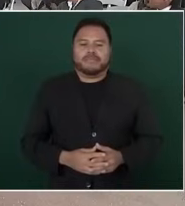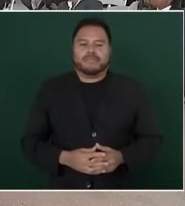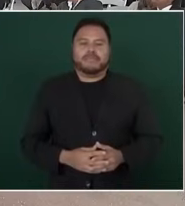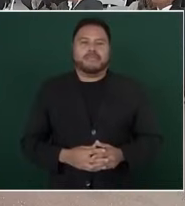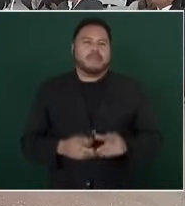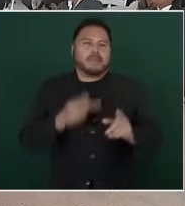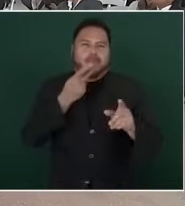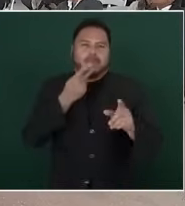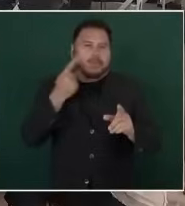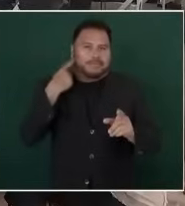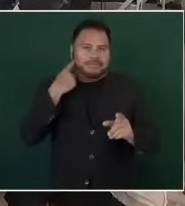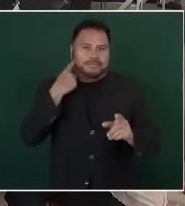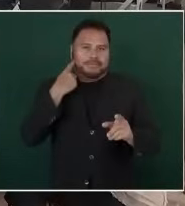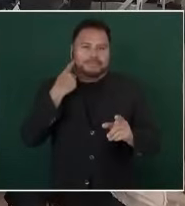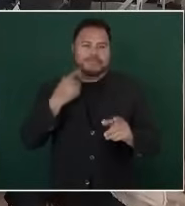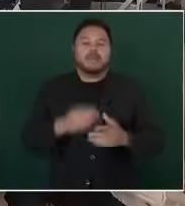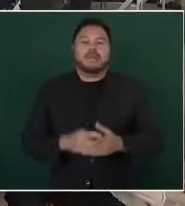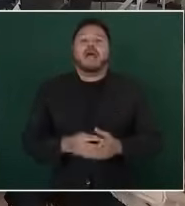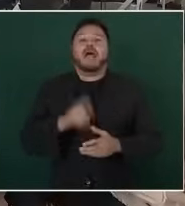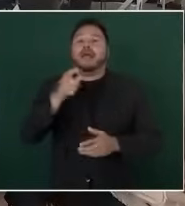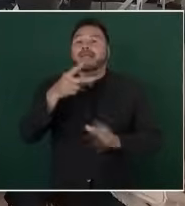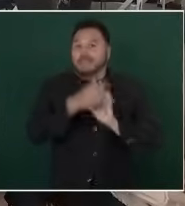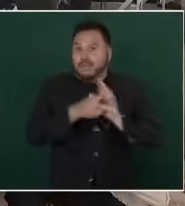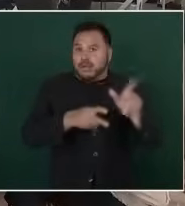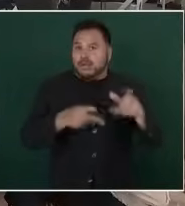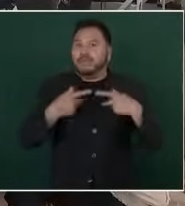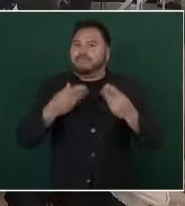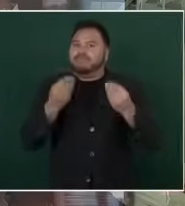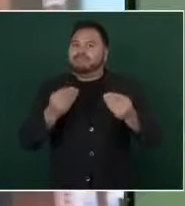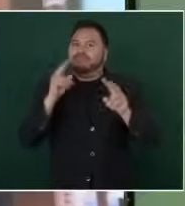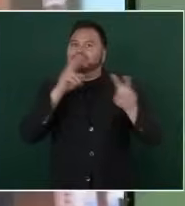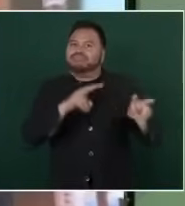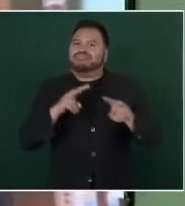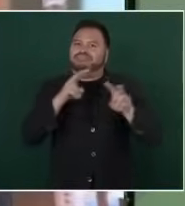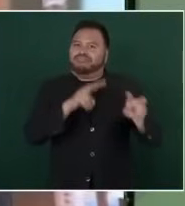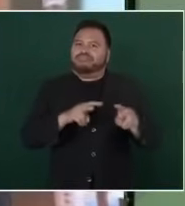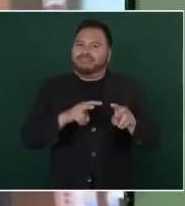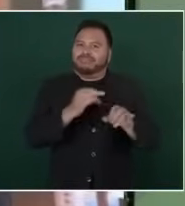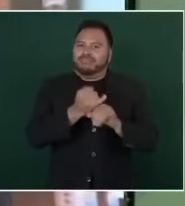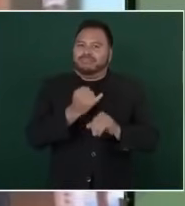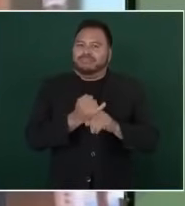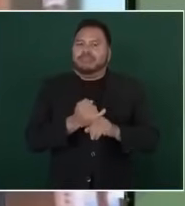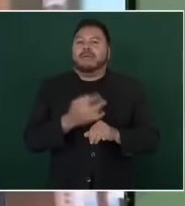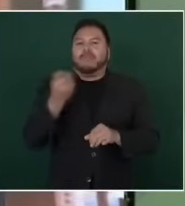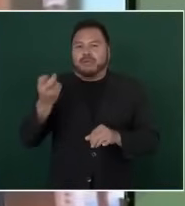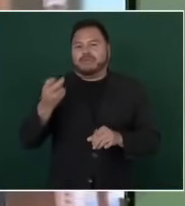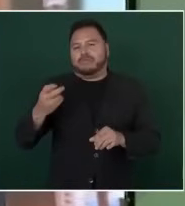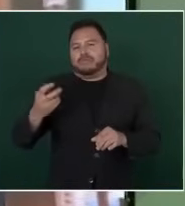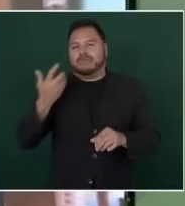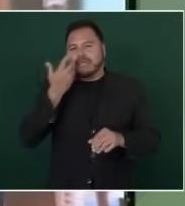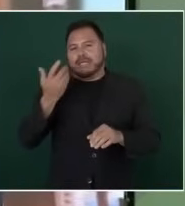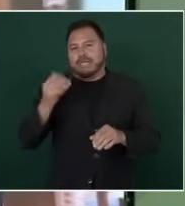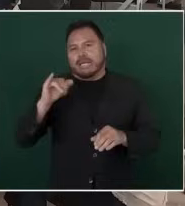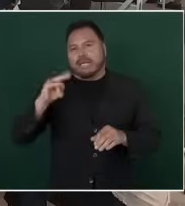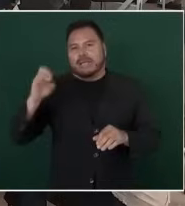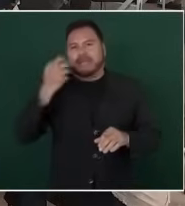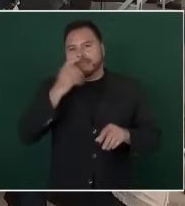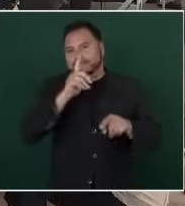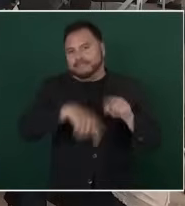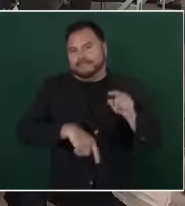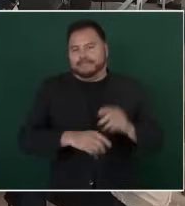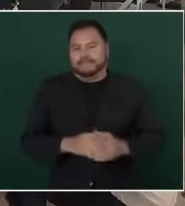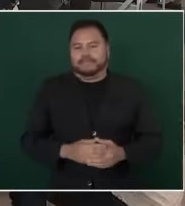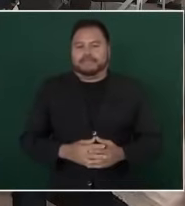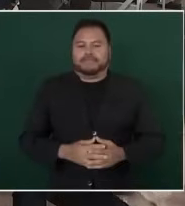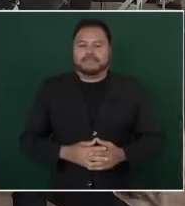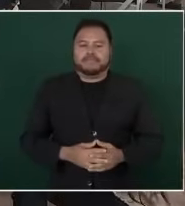No, la gente la ve bastante, por eso la quieren bajar. Quiere ahí que